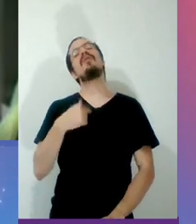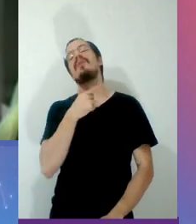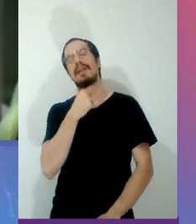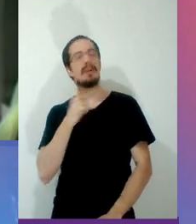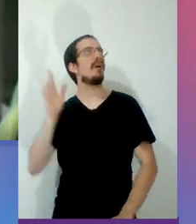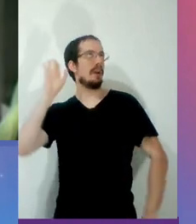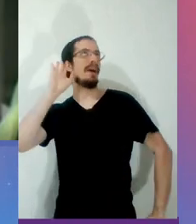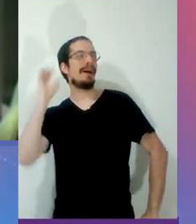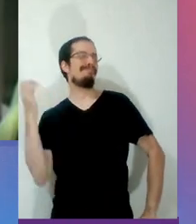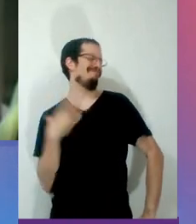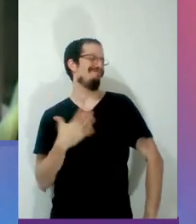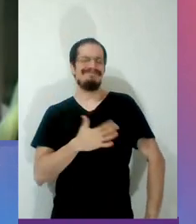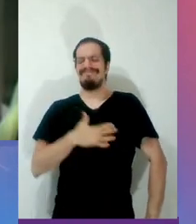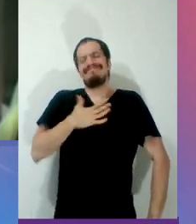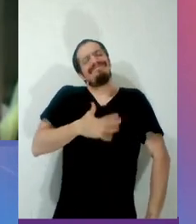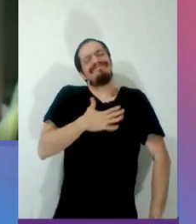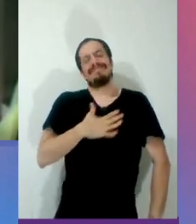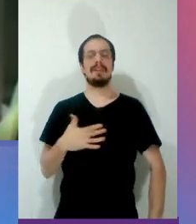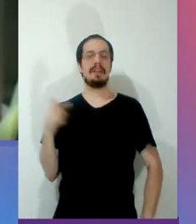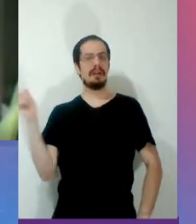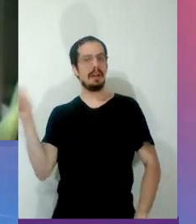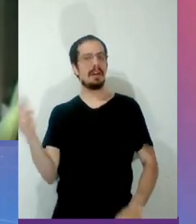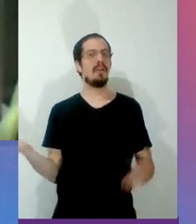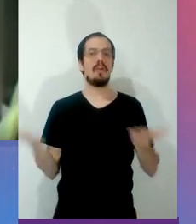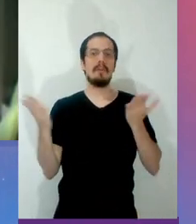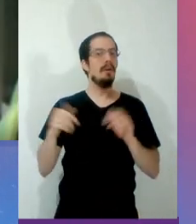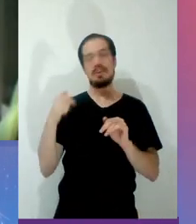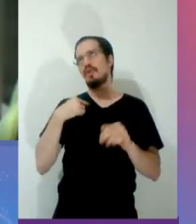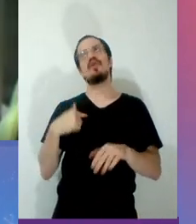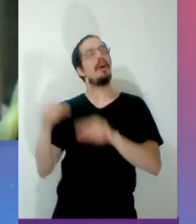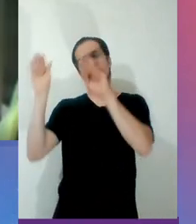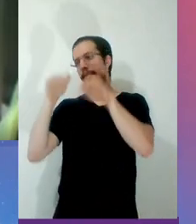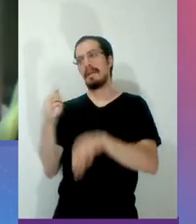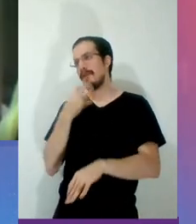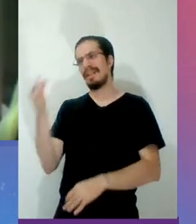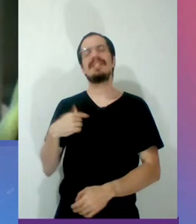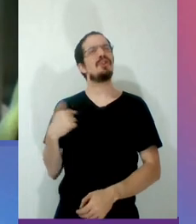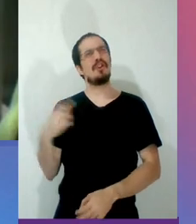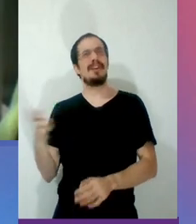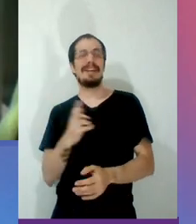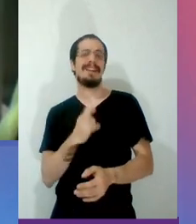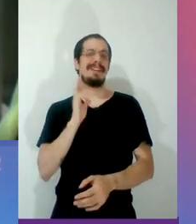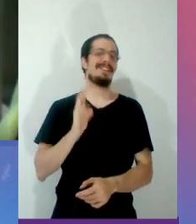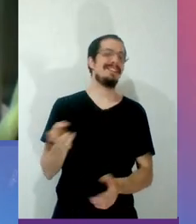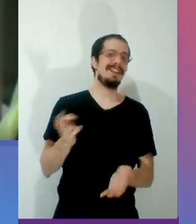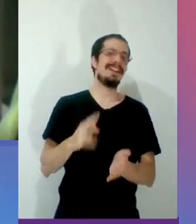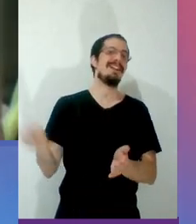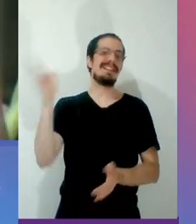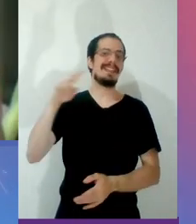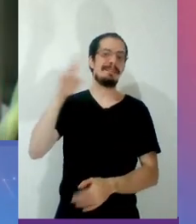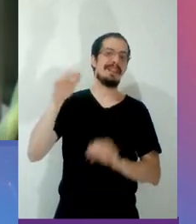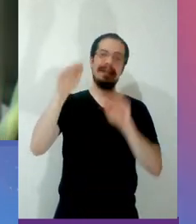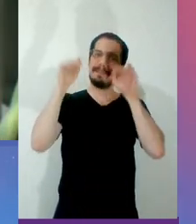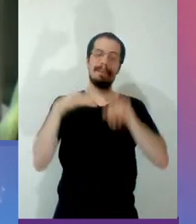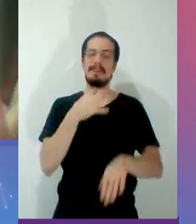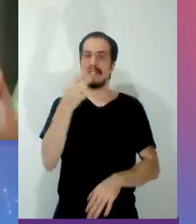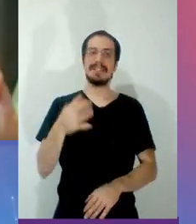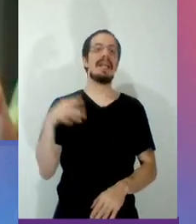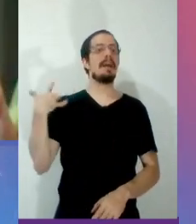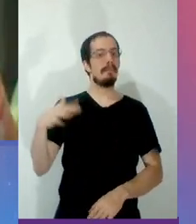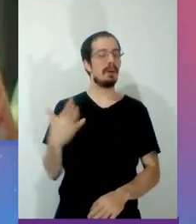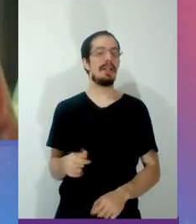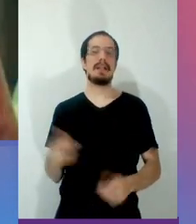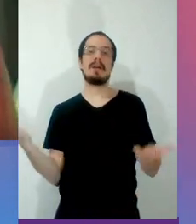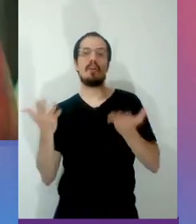bueno, porque al final yo decía, es como lo mismo que tengo, no lo quiero volver a repetir, pero intervenir en la triada, ya, en la